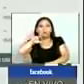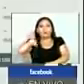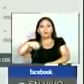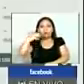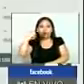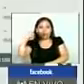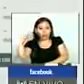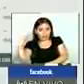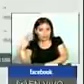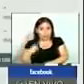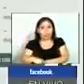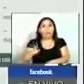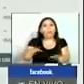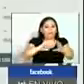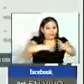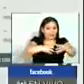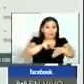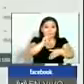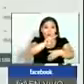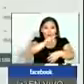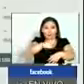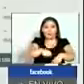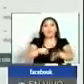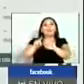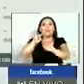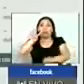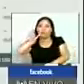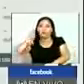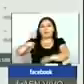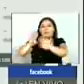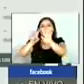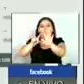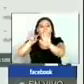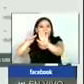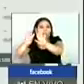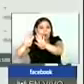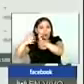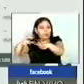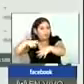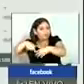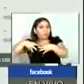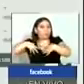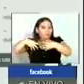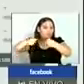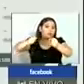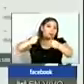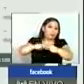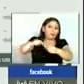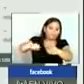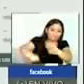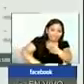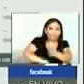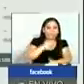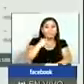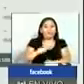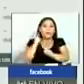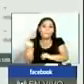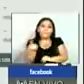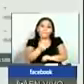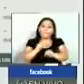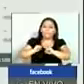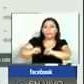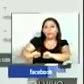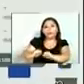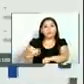2.674 son las personas que se han recuperado de la enfermedad. Y lastimosamente, 107 han perdido la